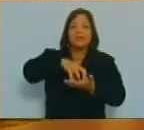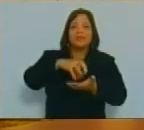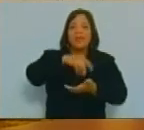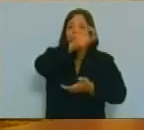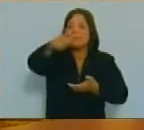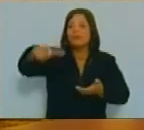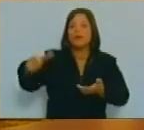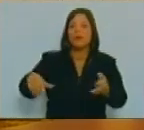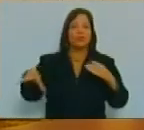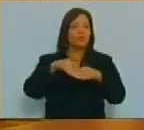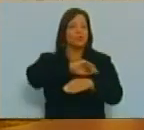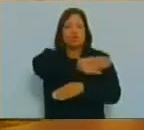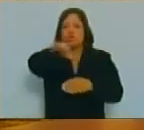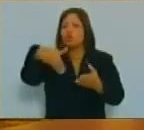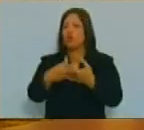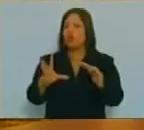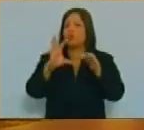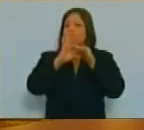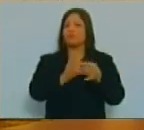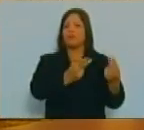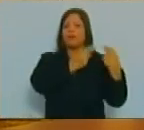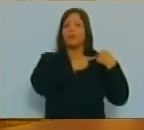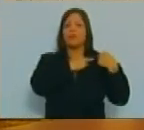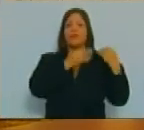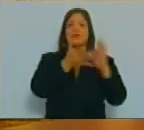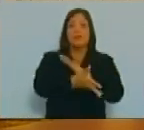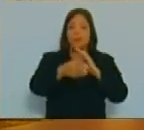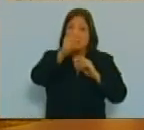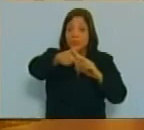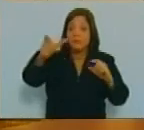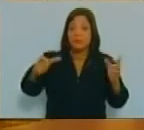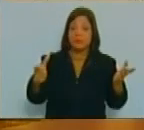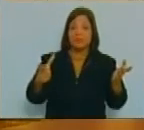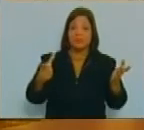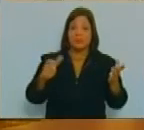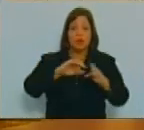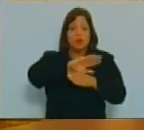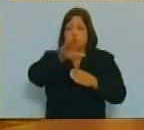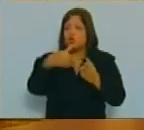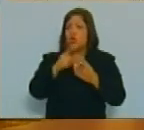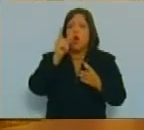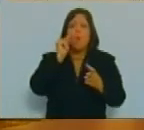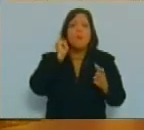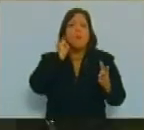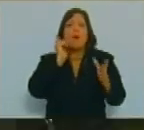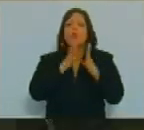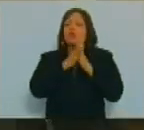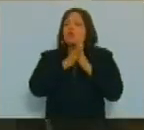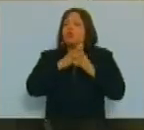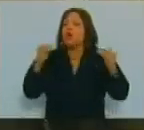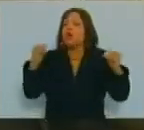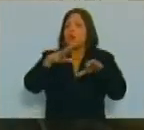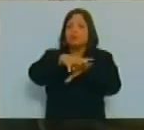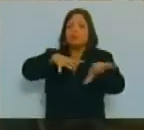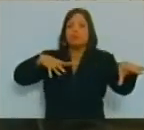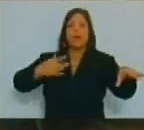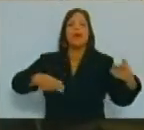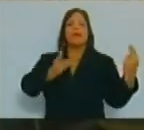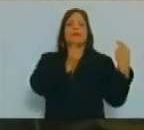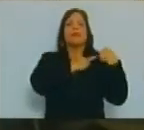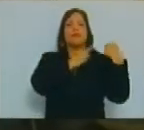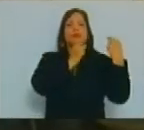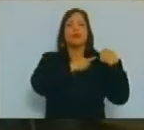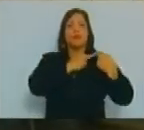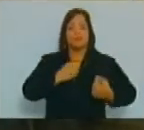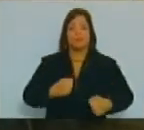civil entendiendo por sociedad civil que todos los venezolanos y venezolanas somos responsables